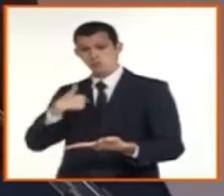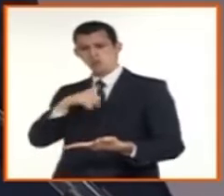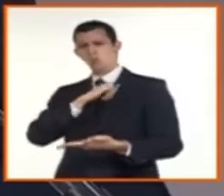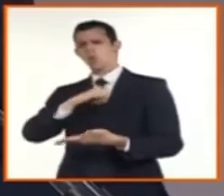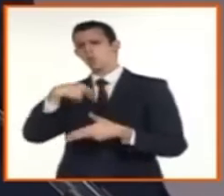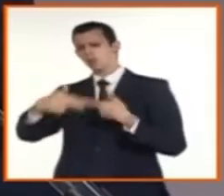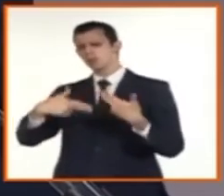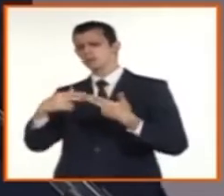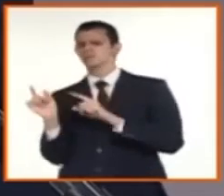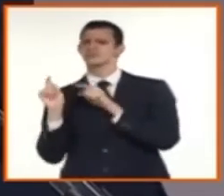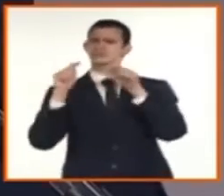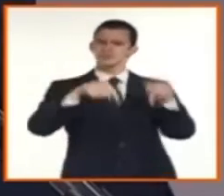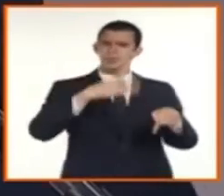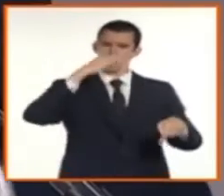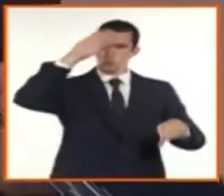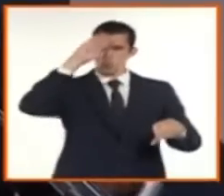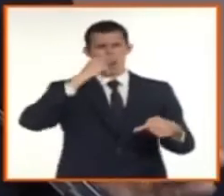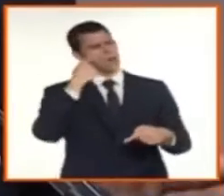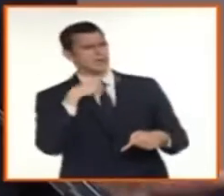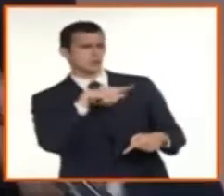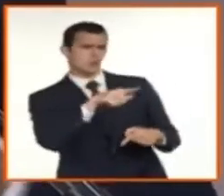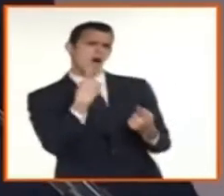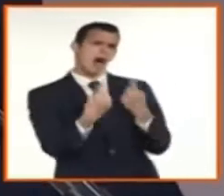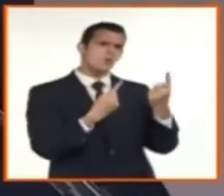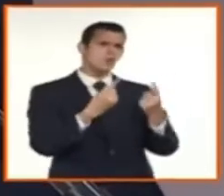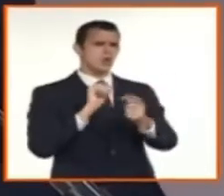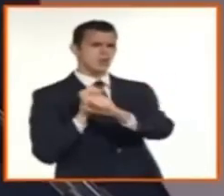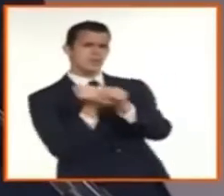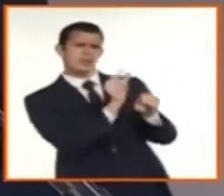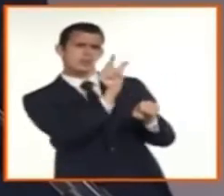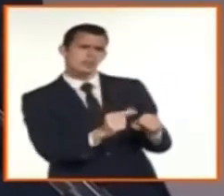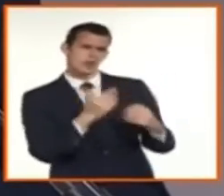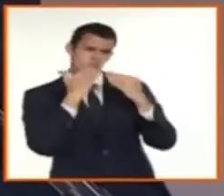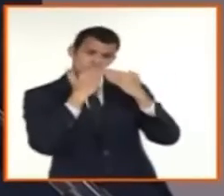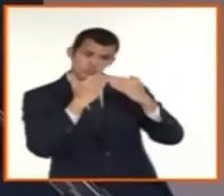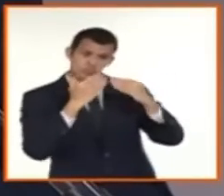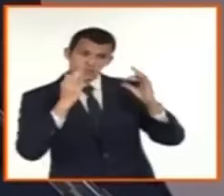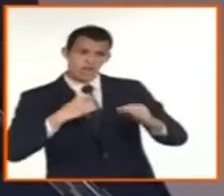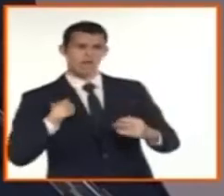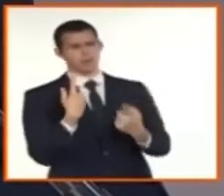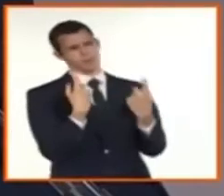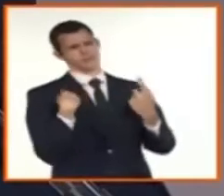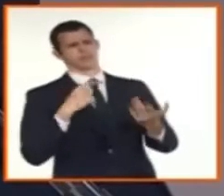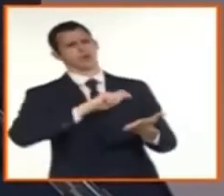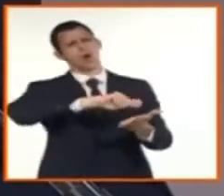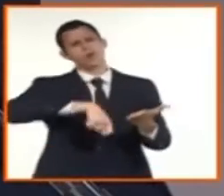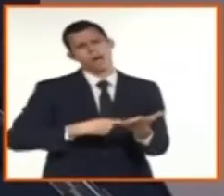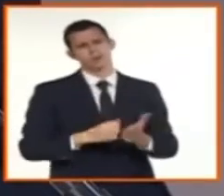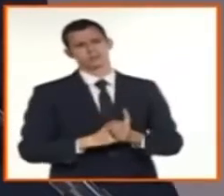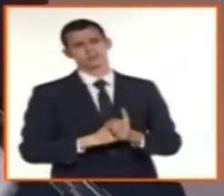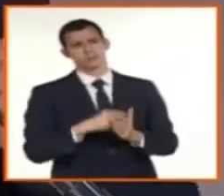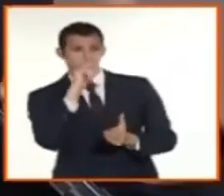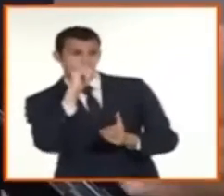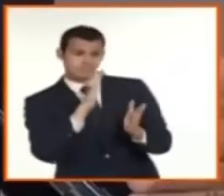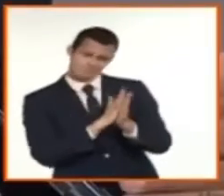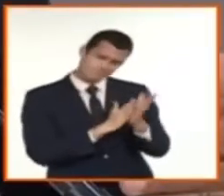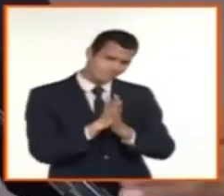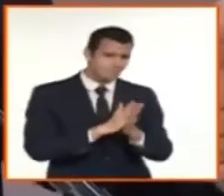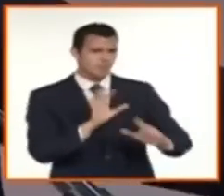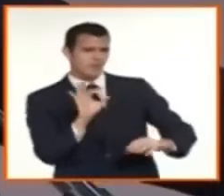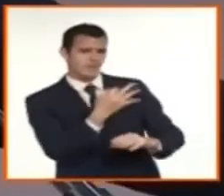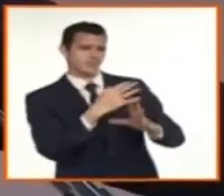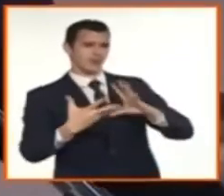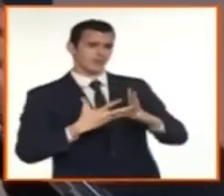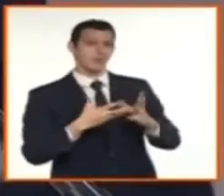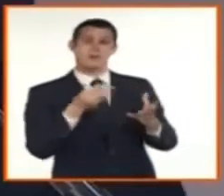hasta este momento 15 atletas que ya están fuera de cuba en proceso de contratación es decir que están fuera